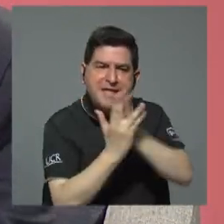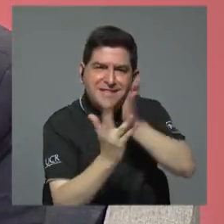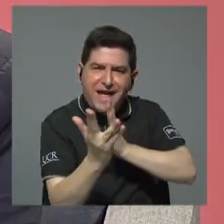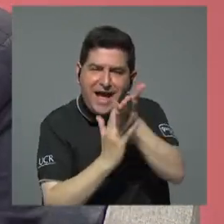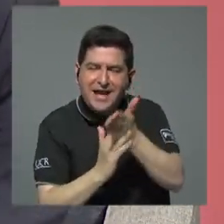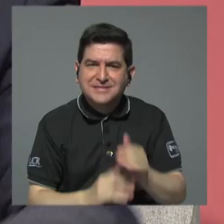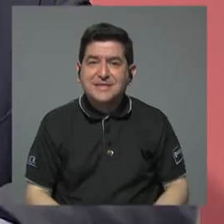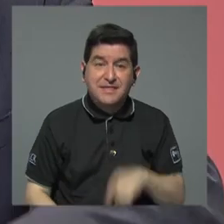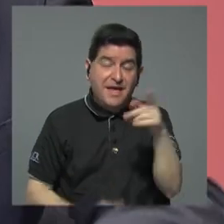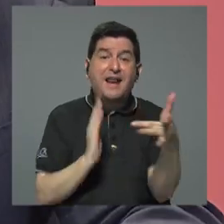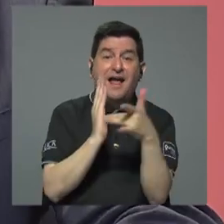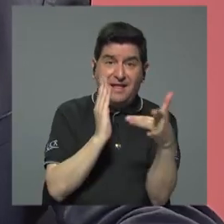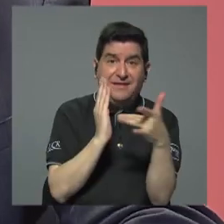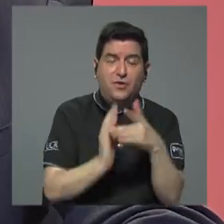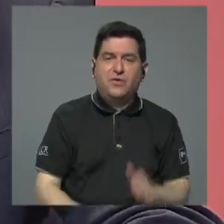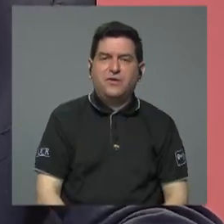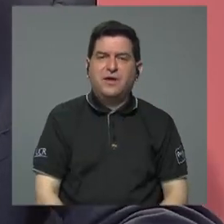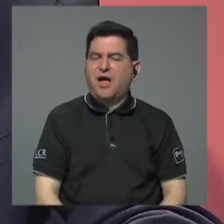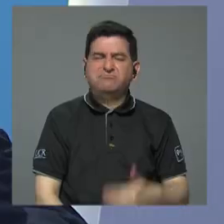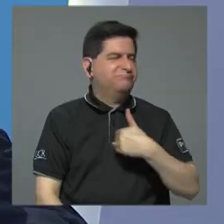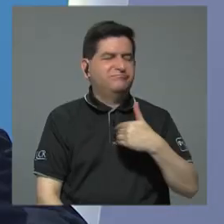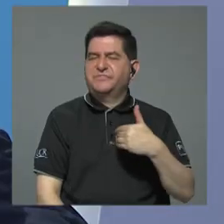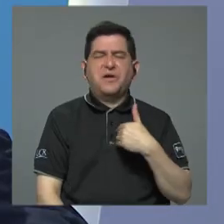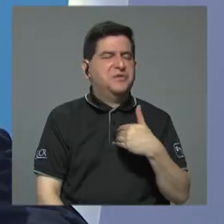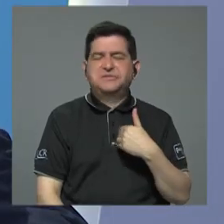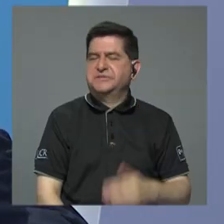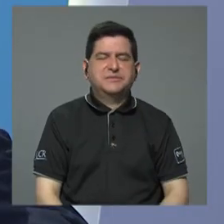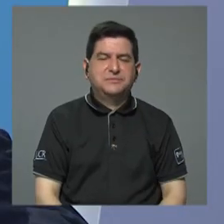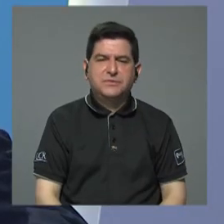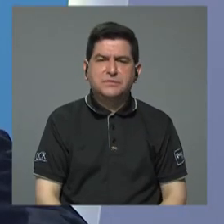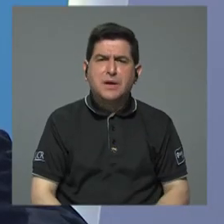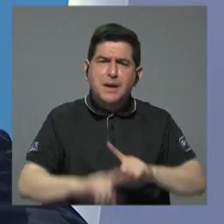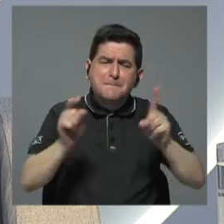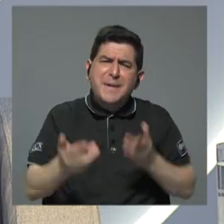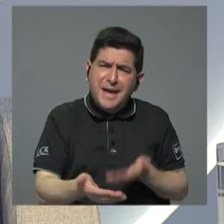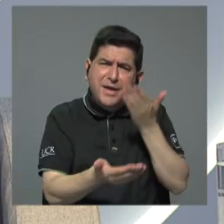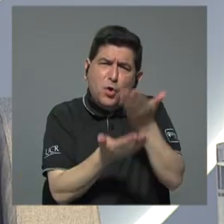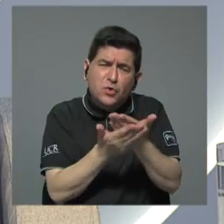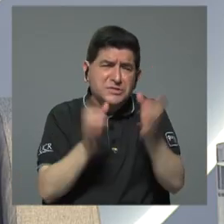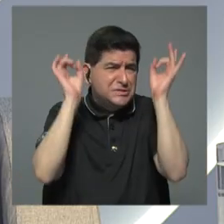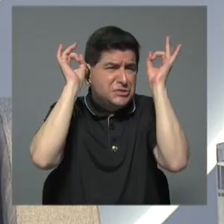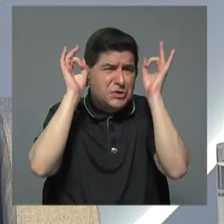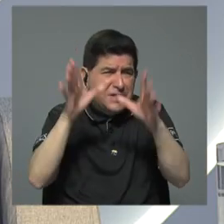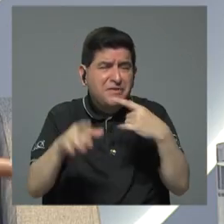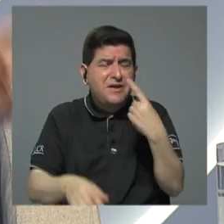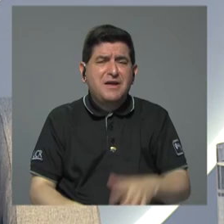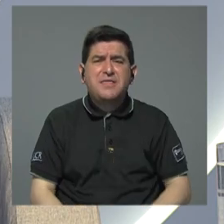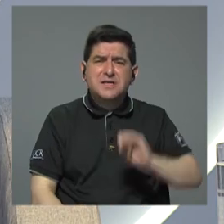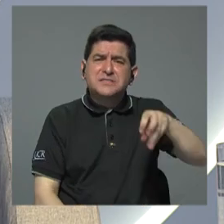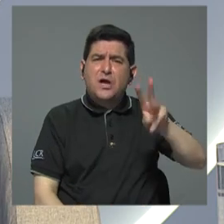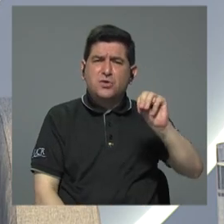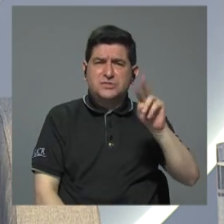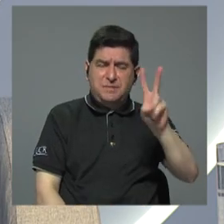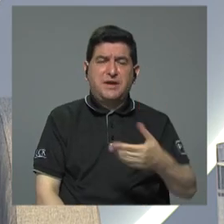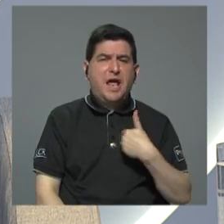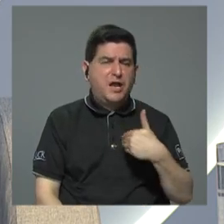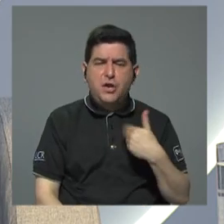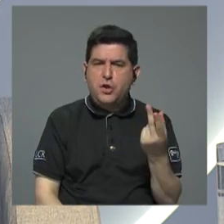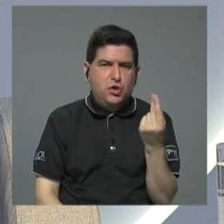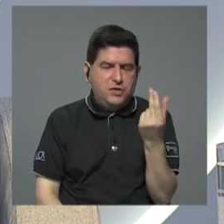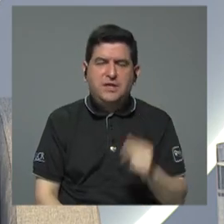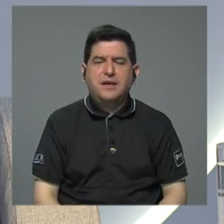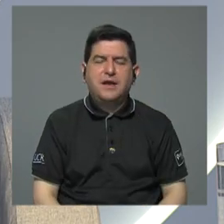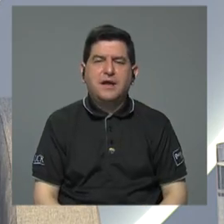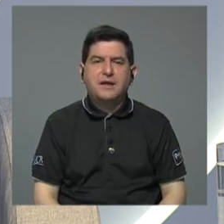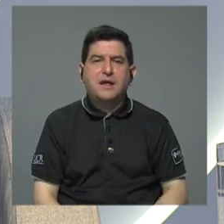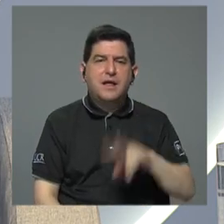vez más a esas tecnologías. No los tenemos. En este proyecto de ley... Pero dice que la concesión ha sido un desastre, dice José María Villalta. No tenemos los recursos, pero las la concesión dos ha